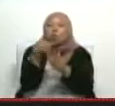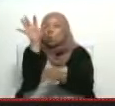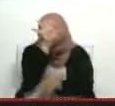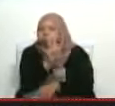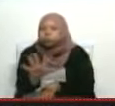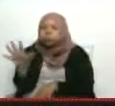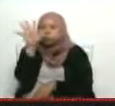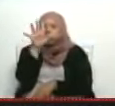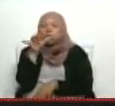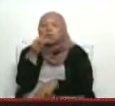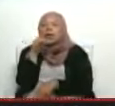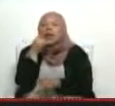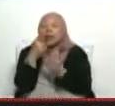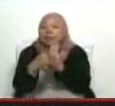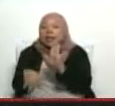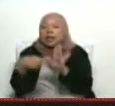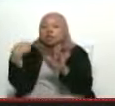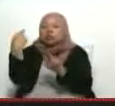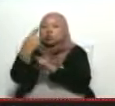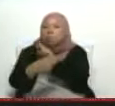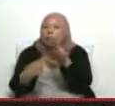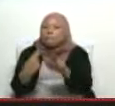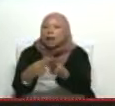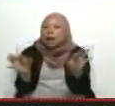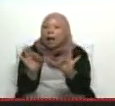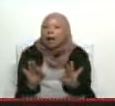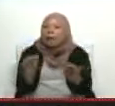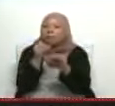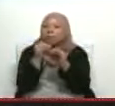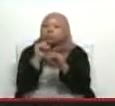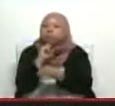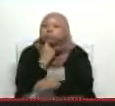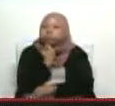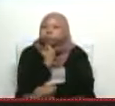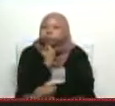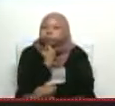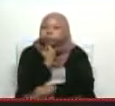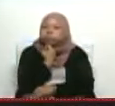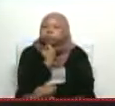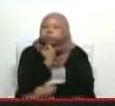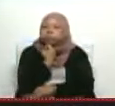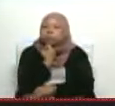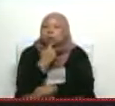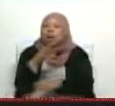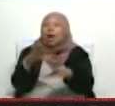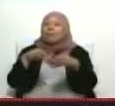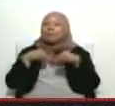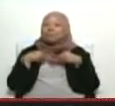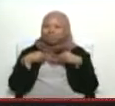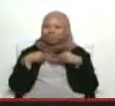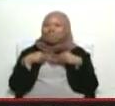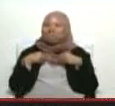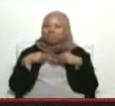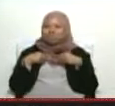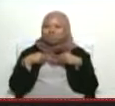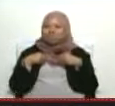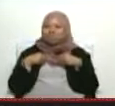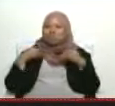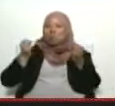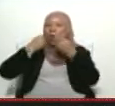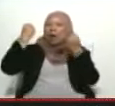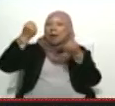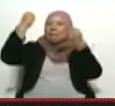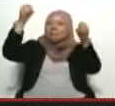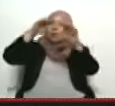Comité de Derechos Humanos de la ONU, ahí no habla la CPI. Hablan es, oye, ¿cómo vamos a lograr la libertad? Una campaña